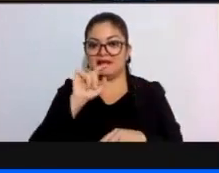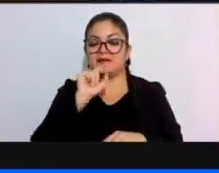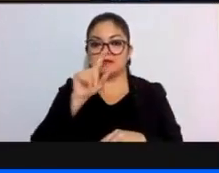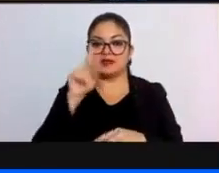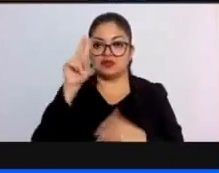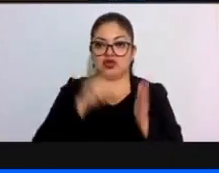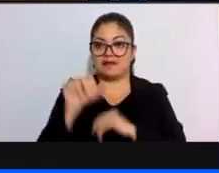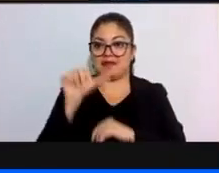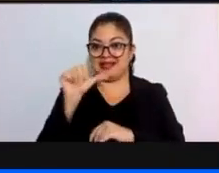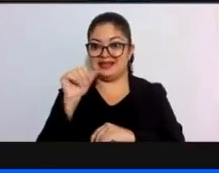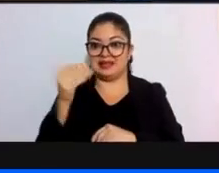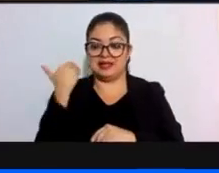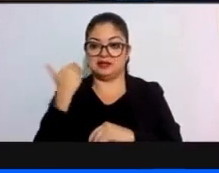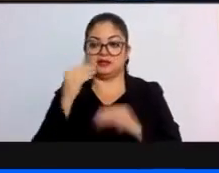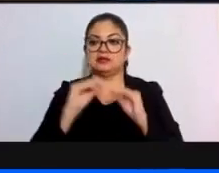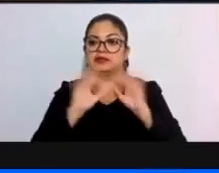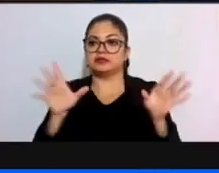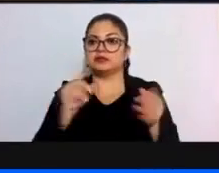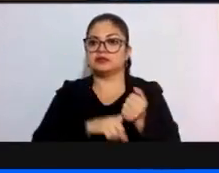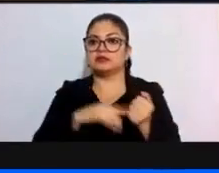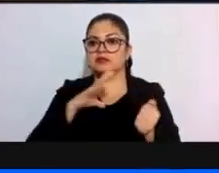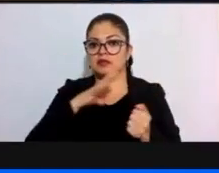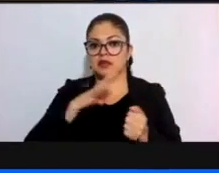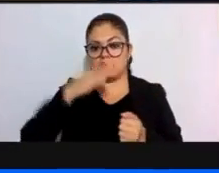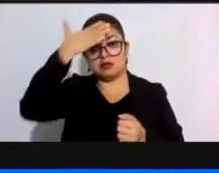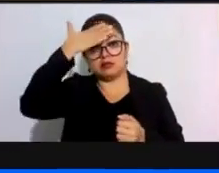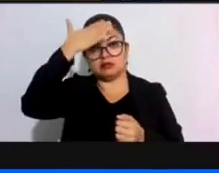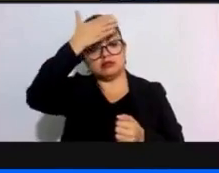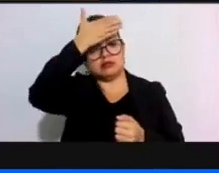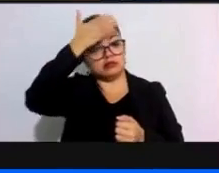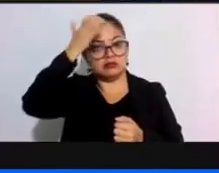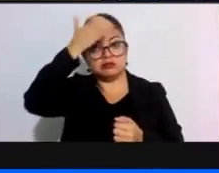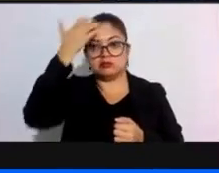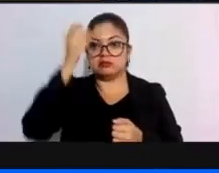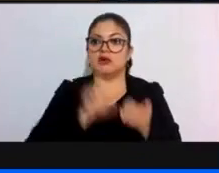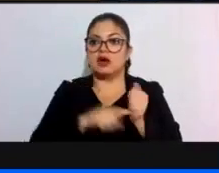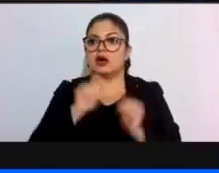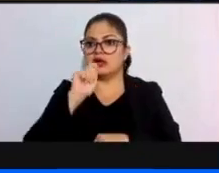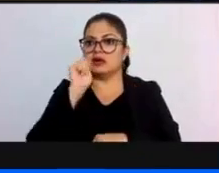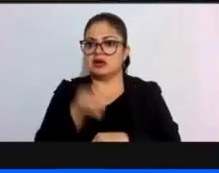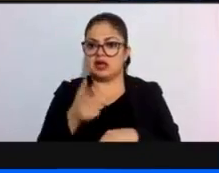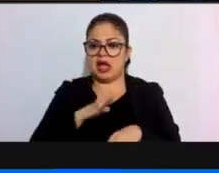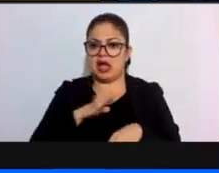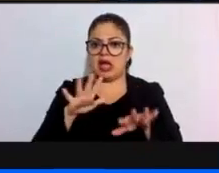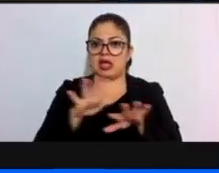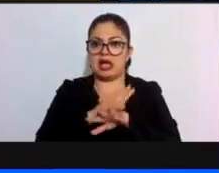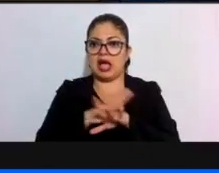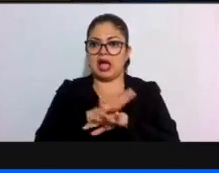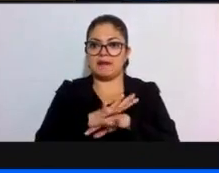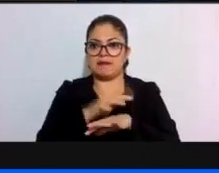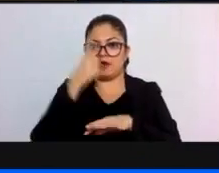nos indica cómo la corteza prefrontal tiene los cambios significativos en estas áreas para poderlos